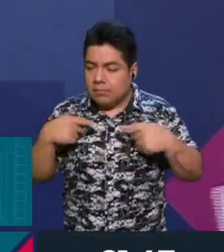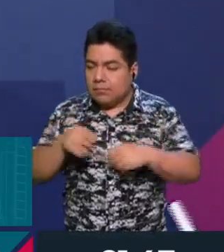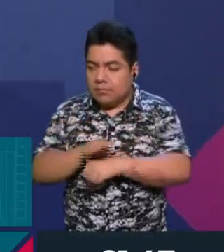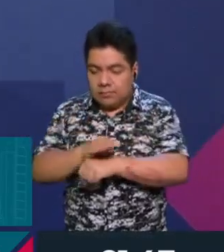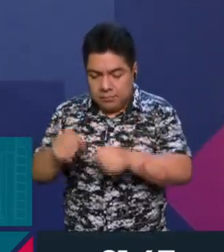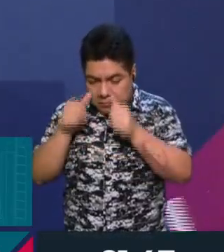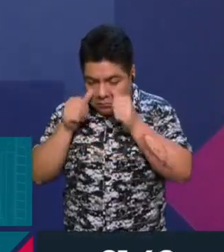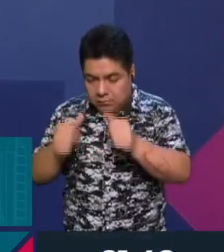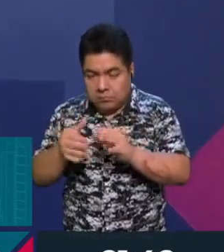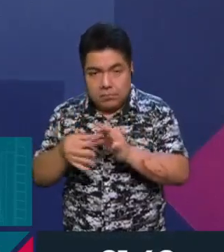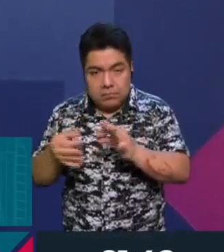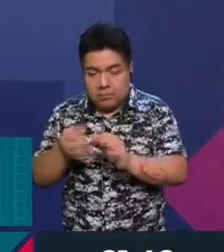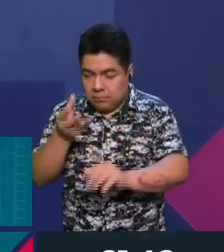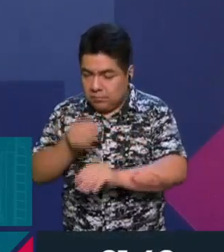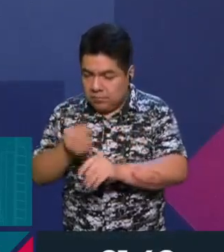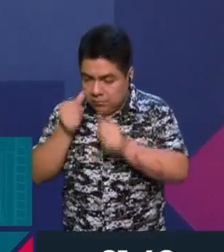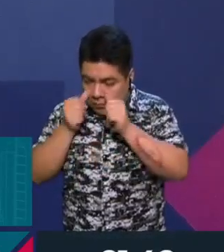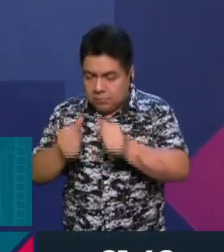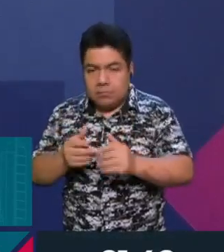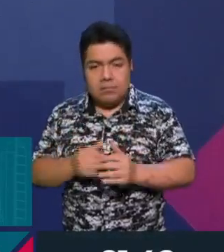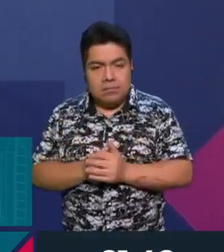bienestar. Es